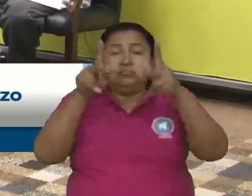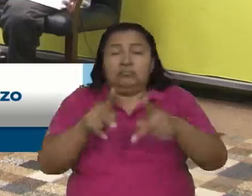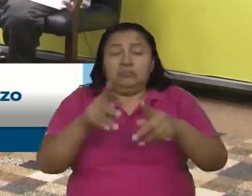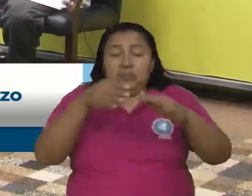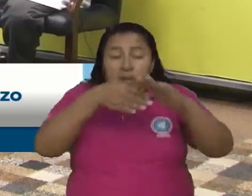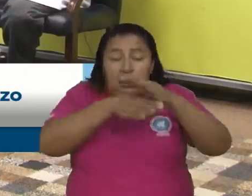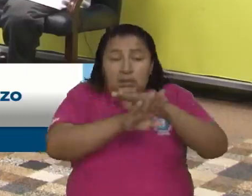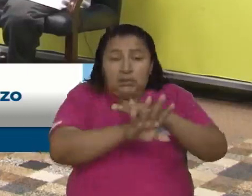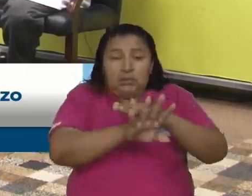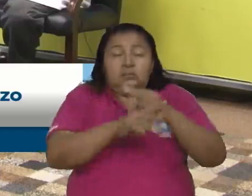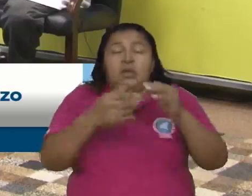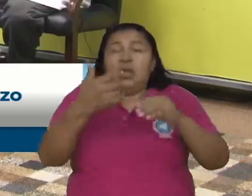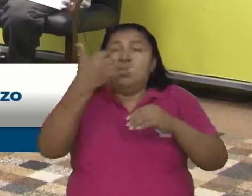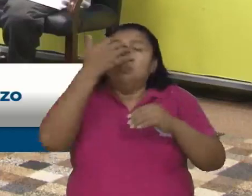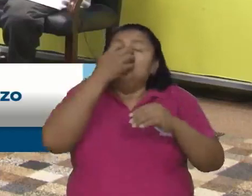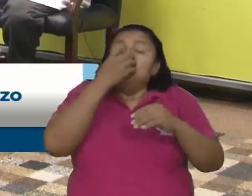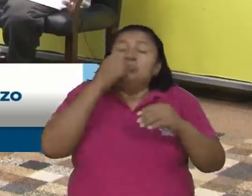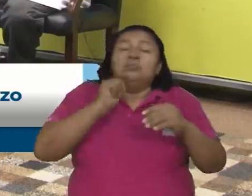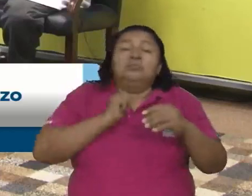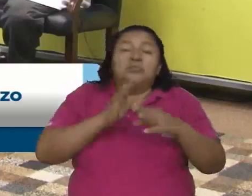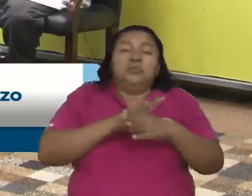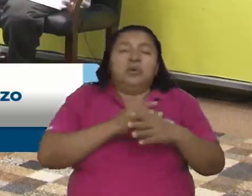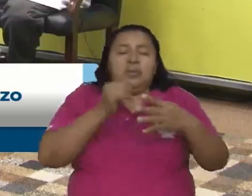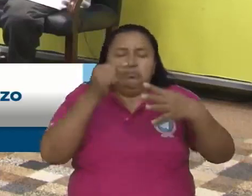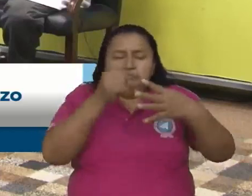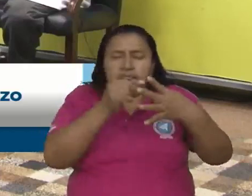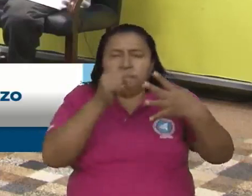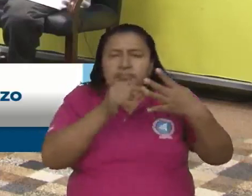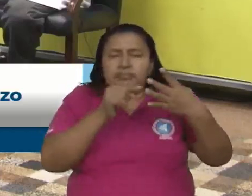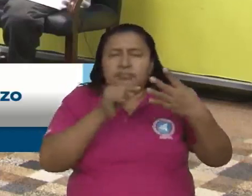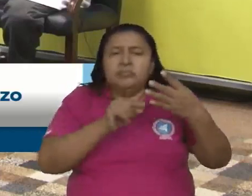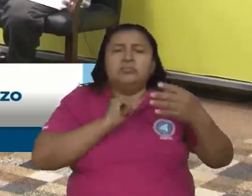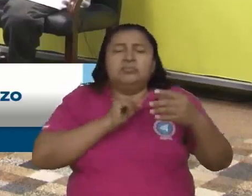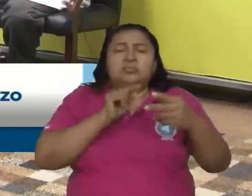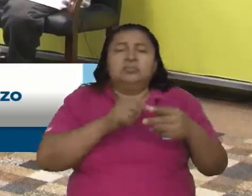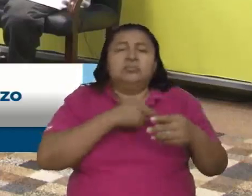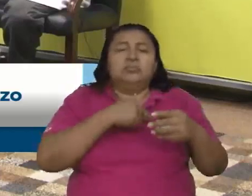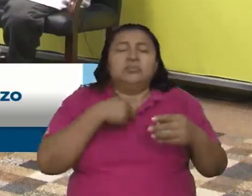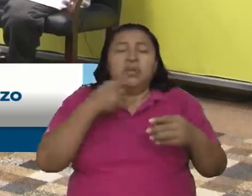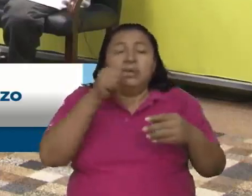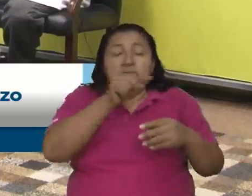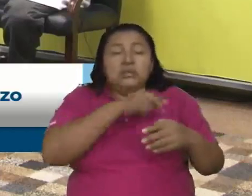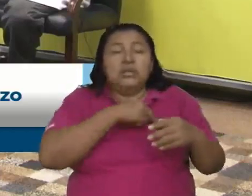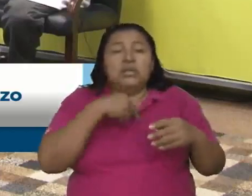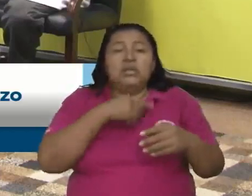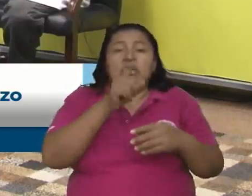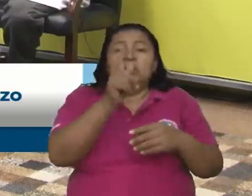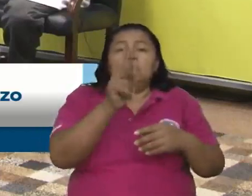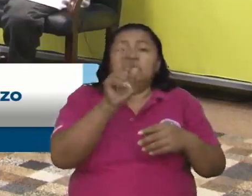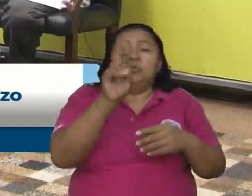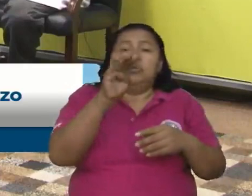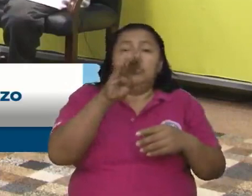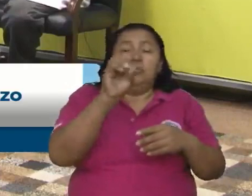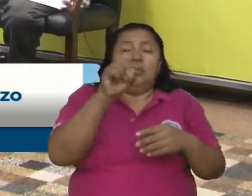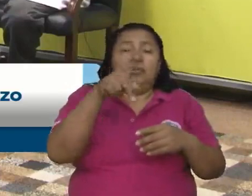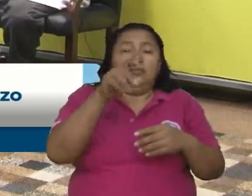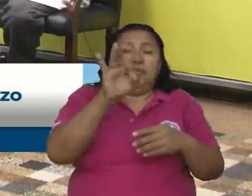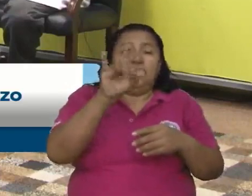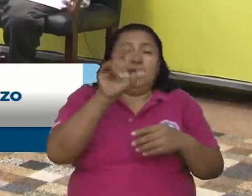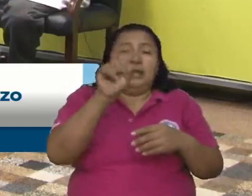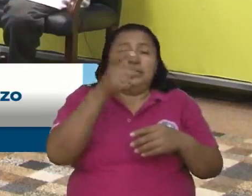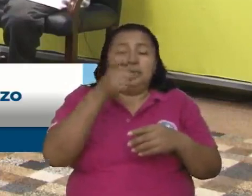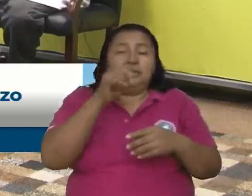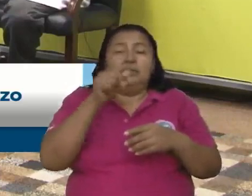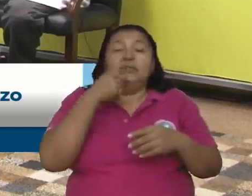le pongamos la anestesia, corroboramos varios ítems, dentro de ahí está, se le hizo tromboprofilaxis a esta paciente. Entonces,